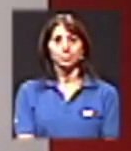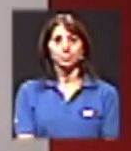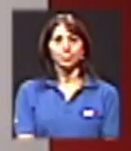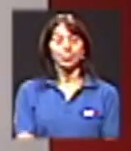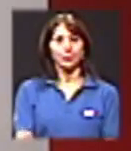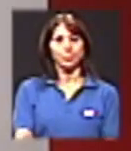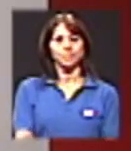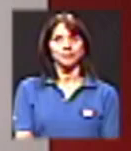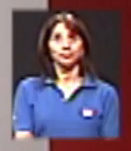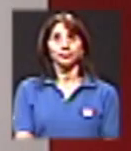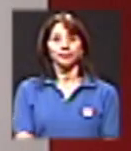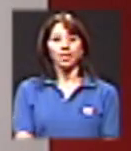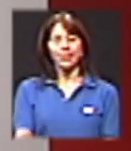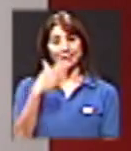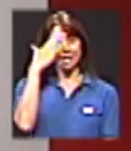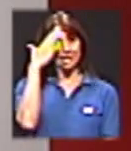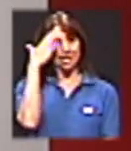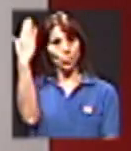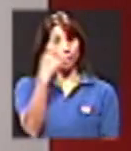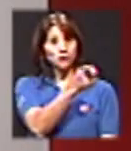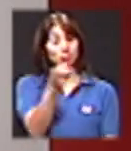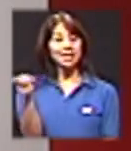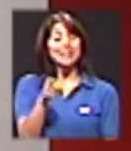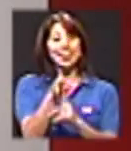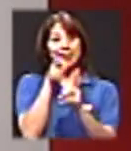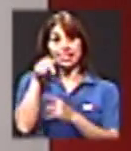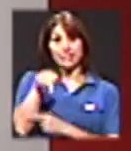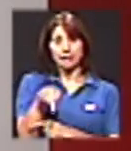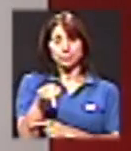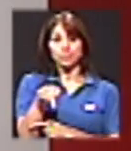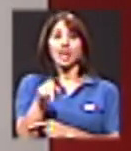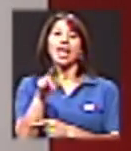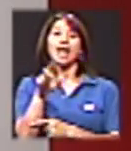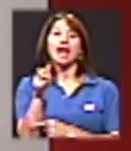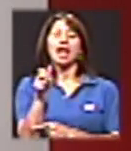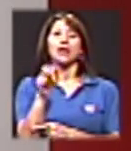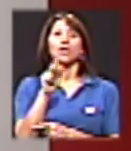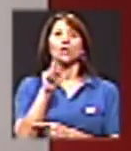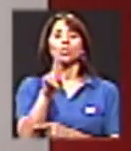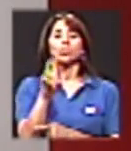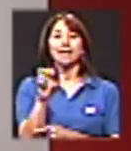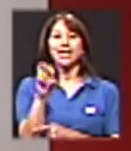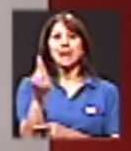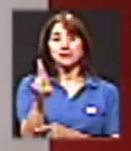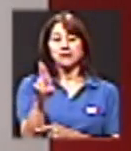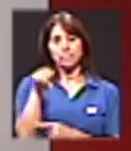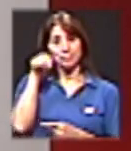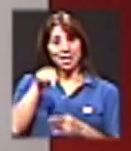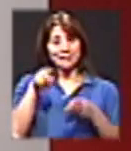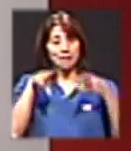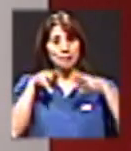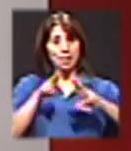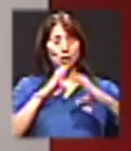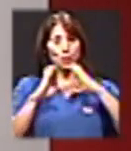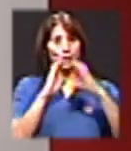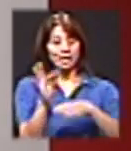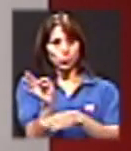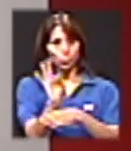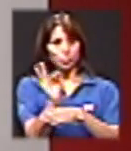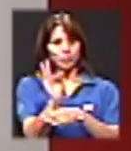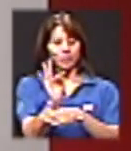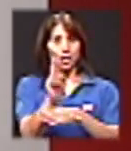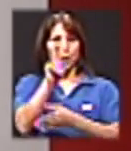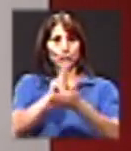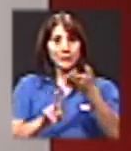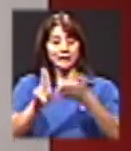Les saludamos desde Canal UCR, este medio televisivo universitario